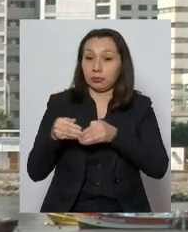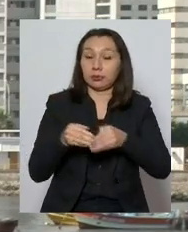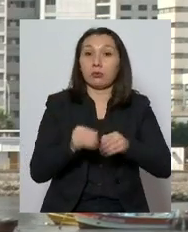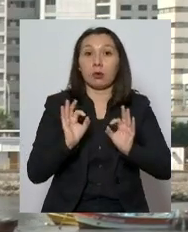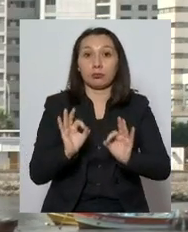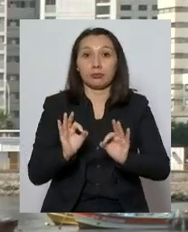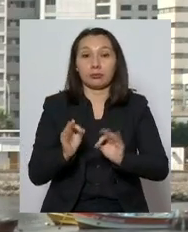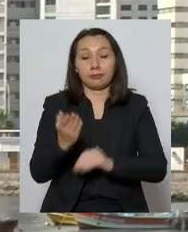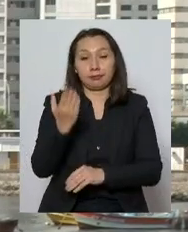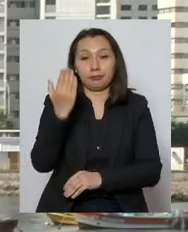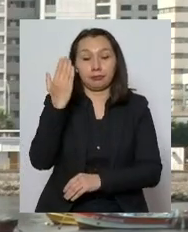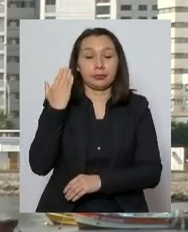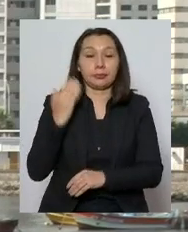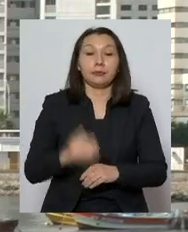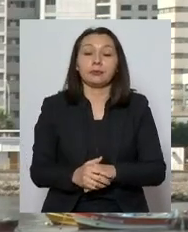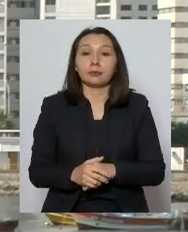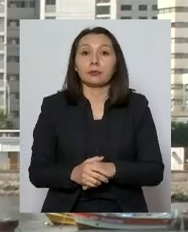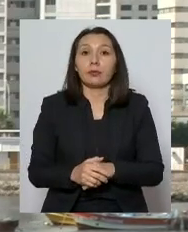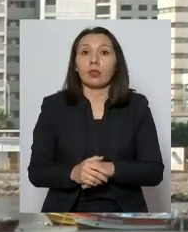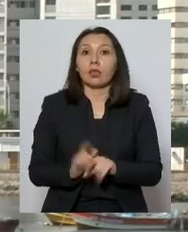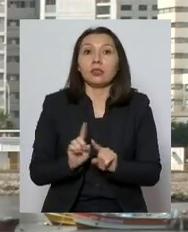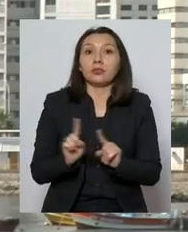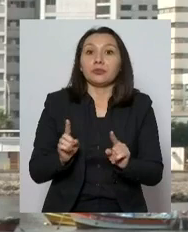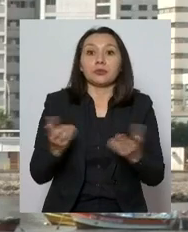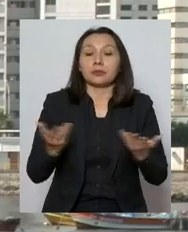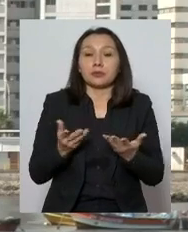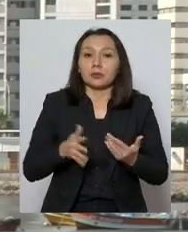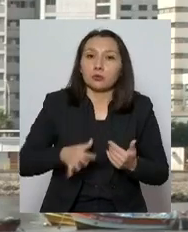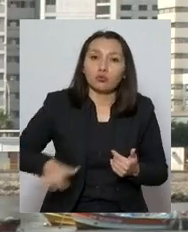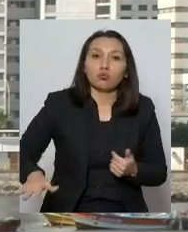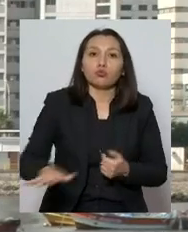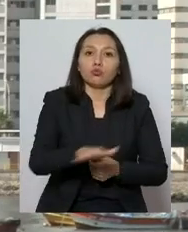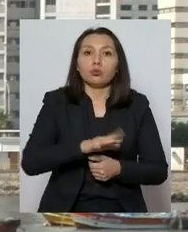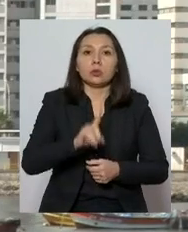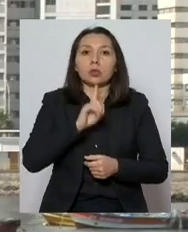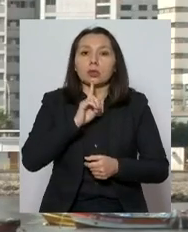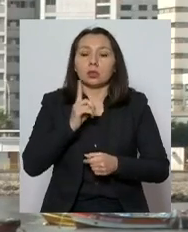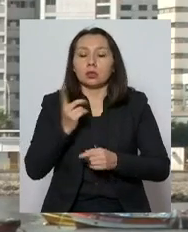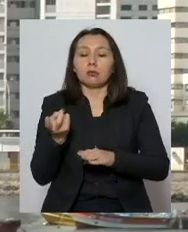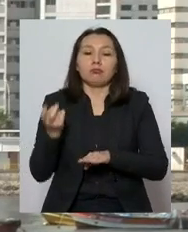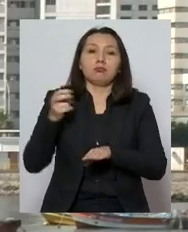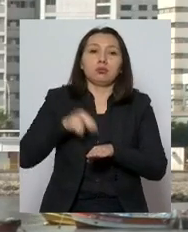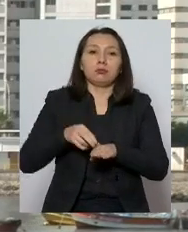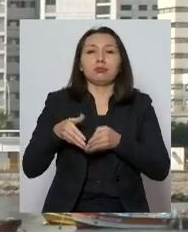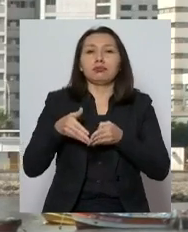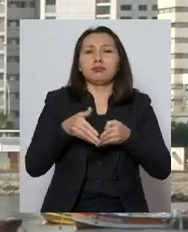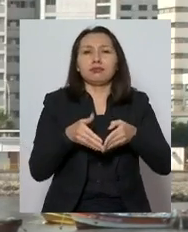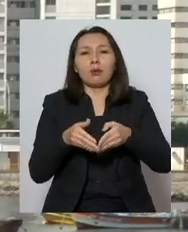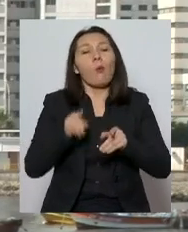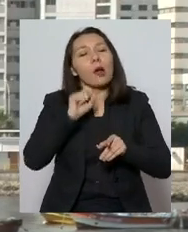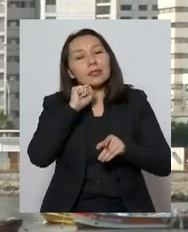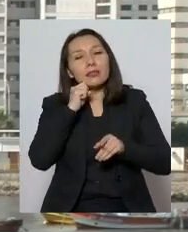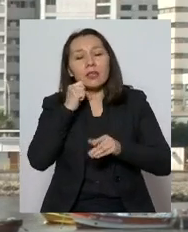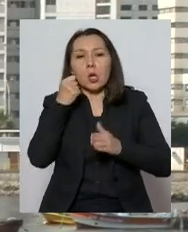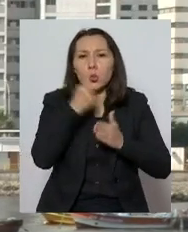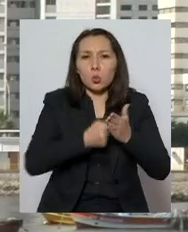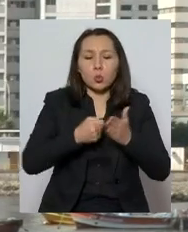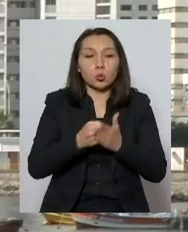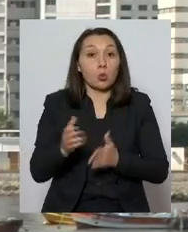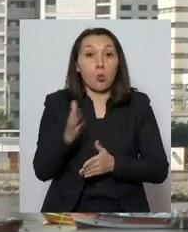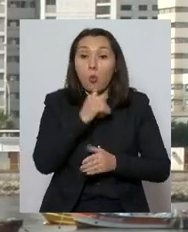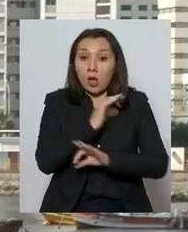original, sino que estamos todos embarcados en una lucha que no